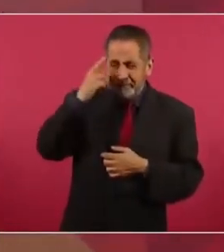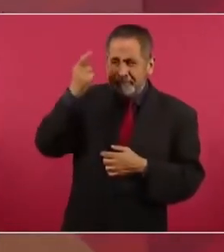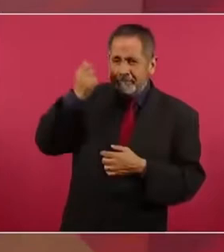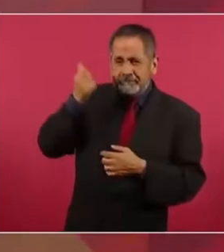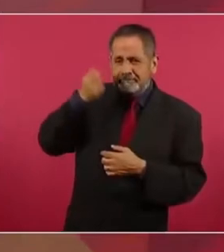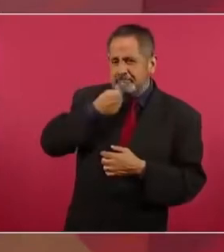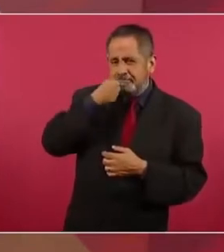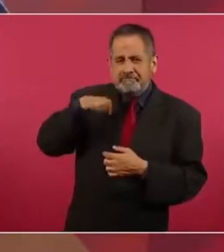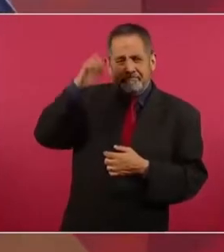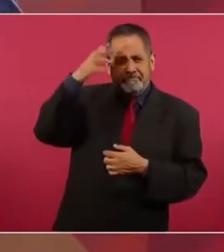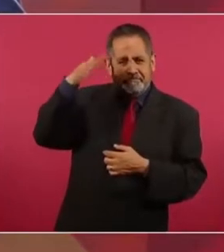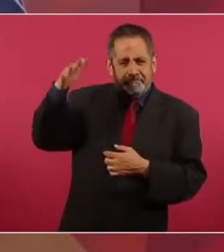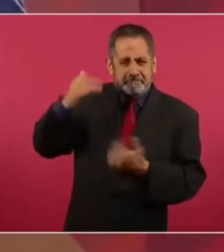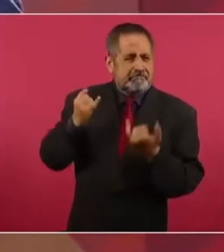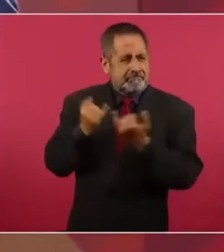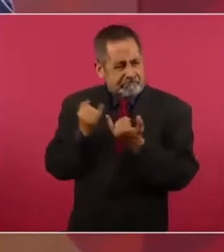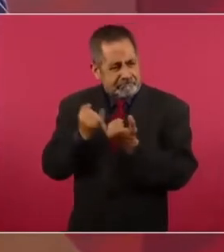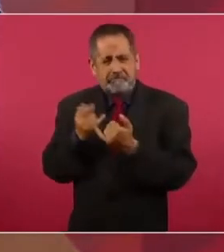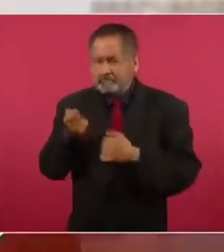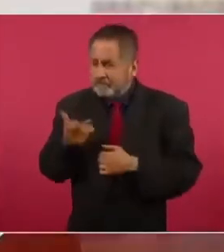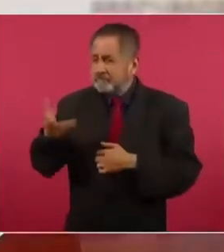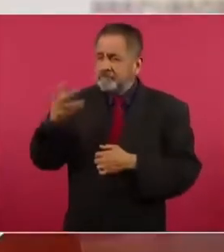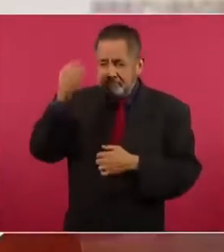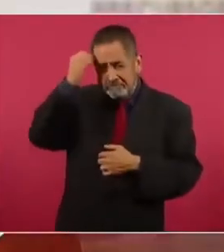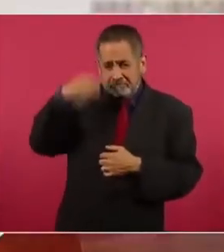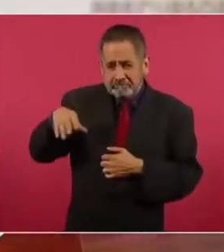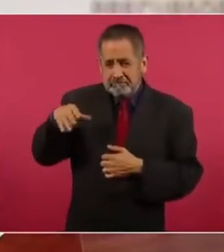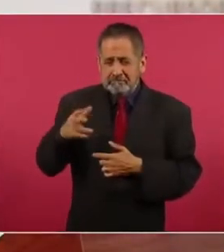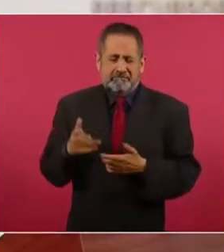a los adultos mayores se les vuelve flojos.